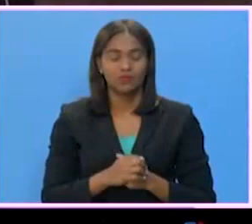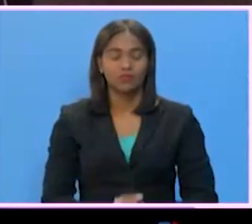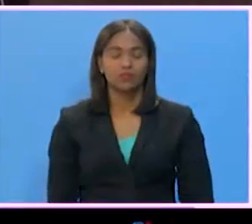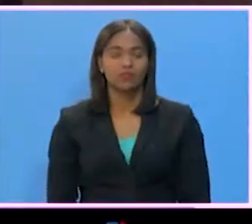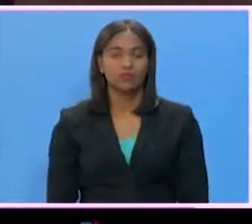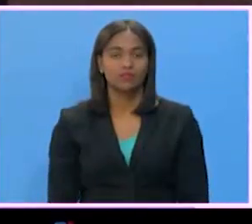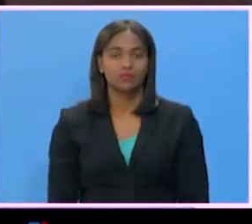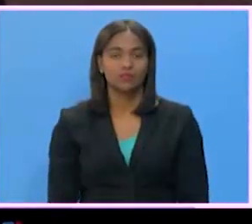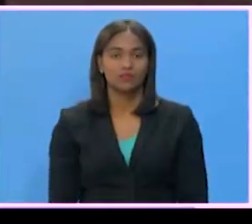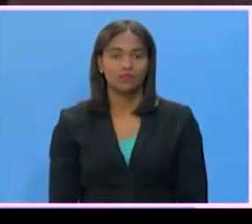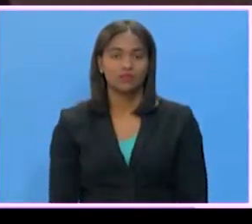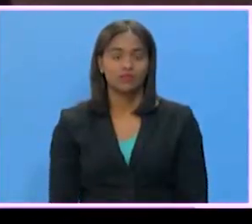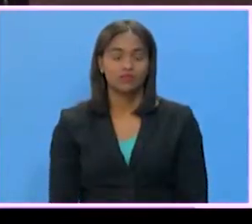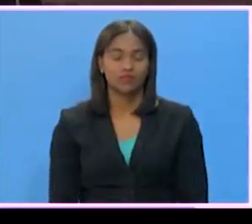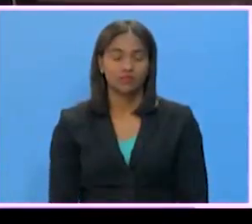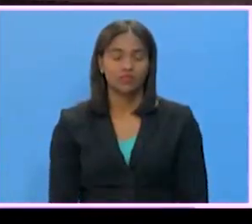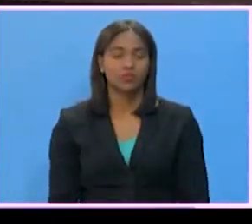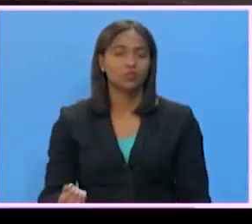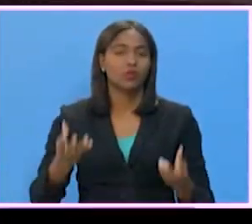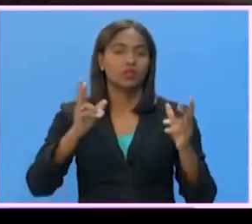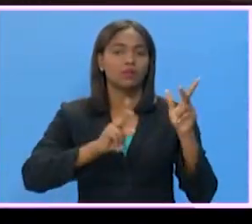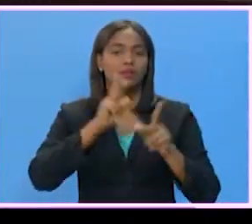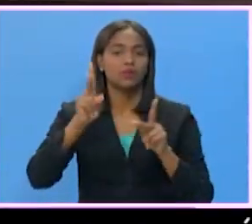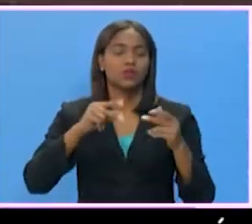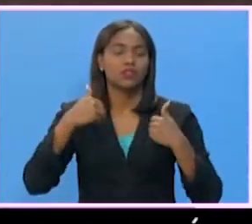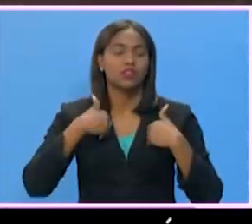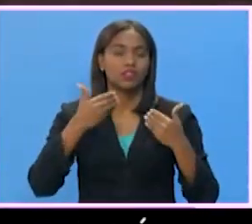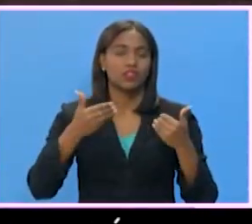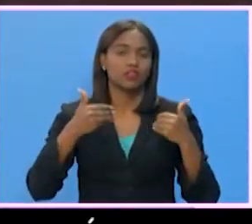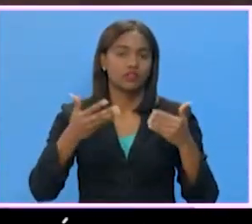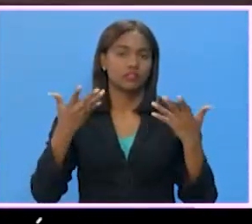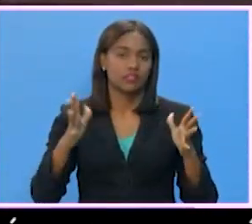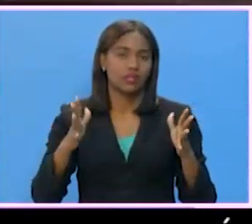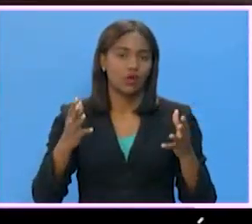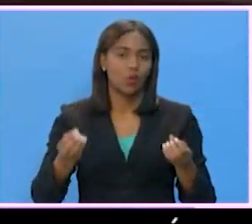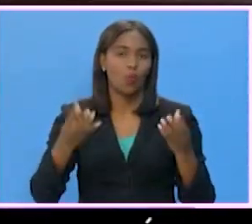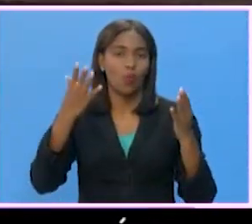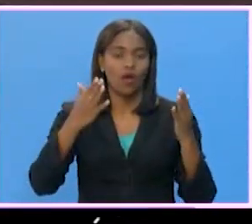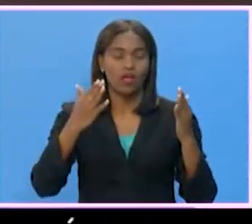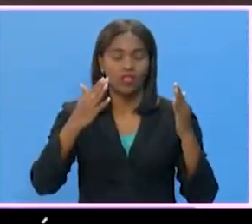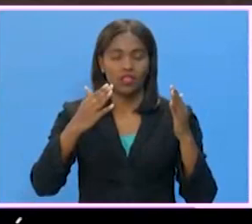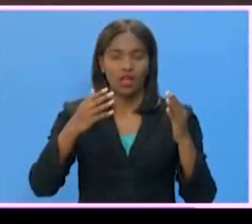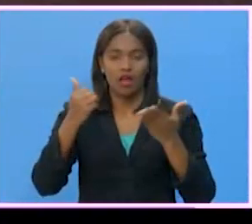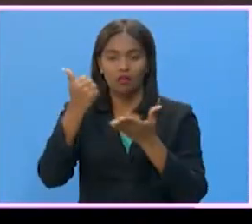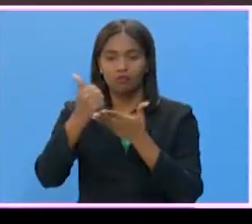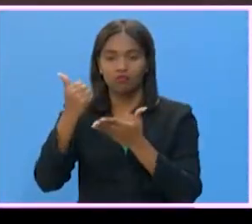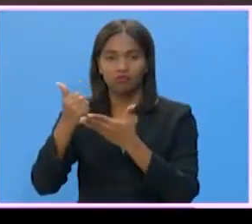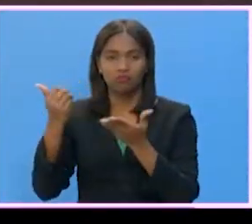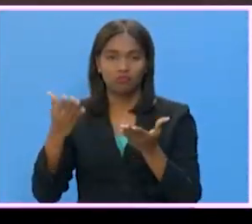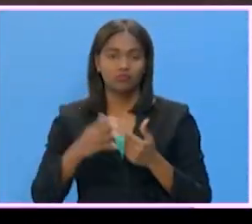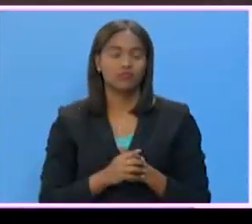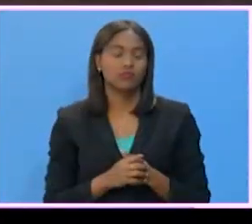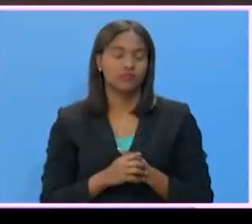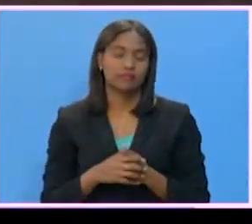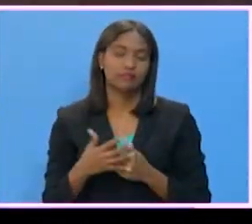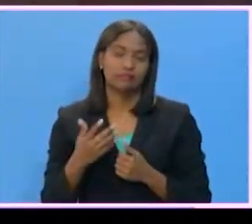¿En totalidad cuántos sectores han sido intervenidos y cuántas casas han impactado? Bueno,